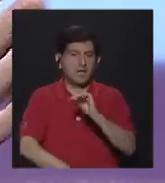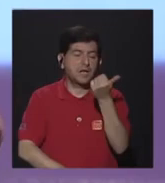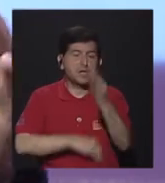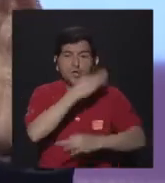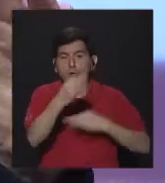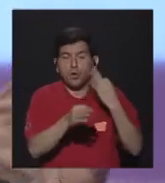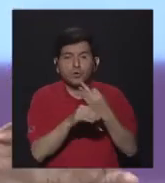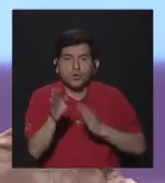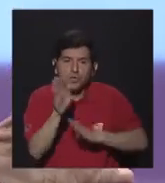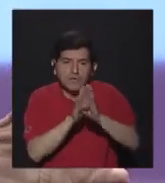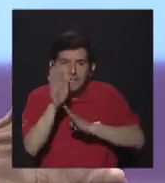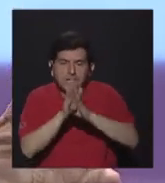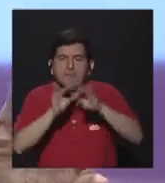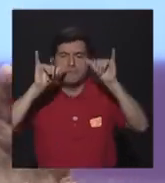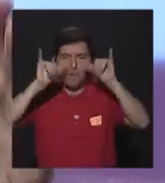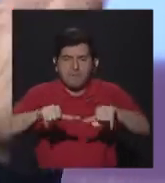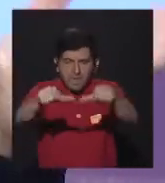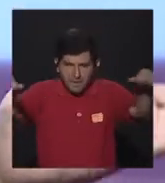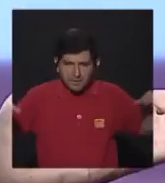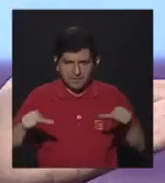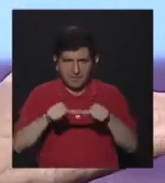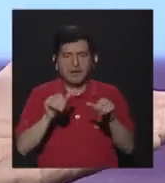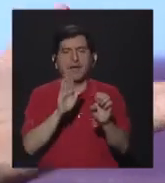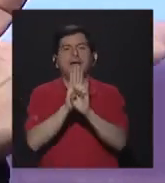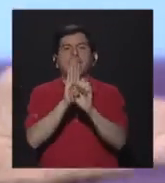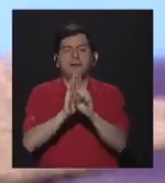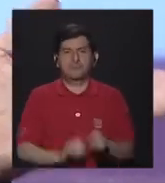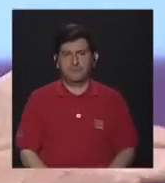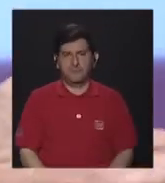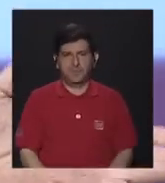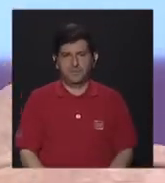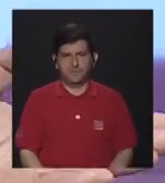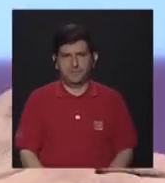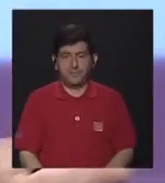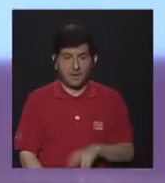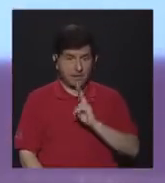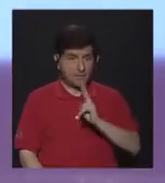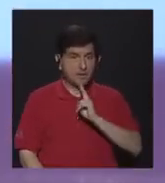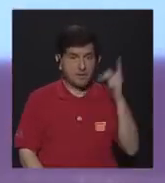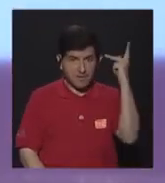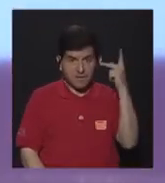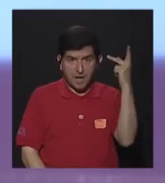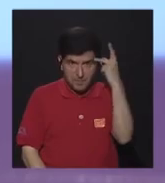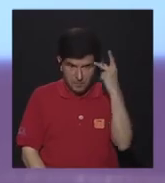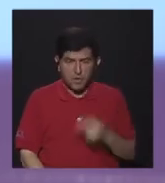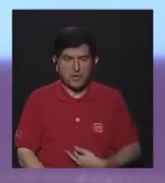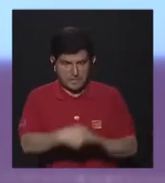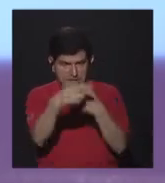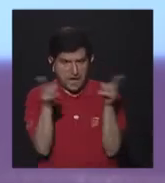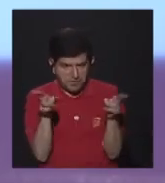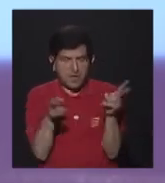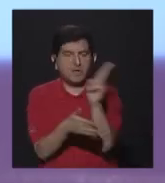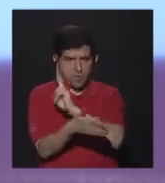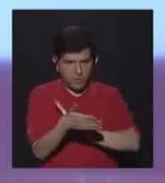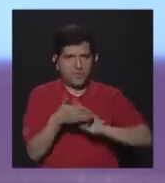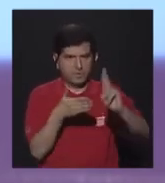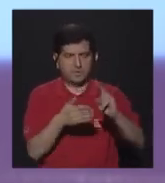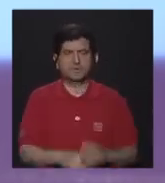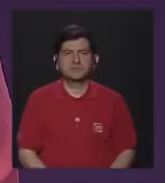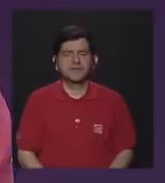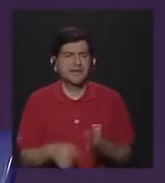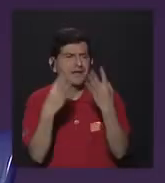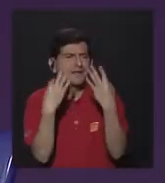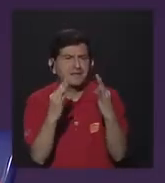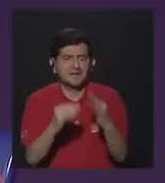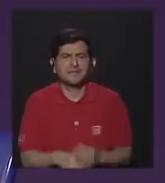que permitan conservar estas áreas por ejemplo haciendo efectiva realmente una política de regionalización universitaria buscando